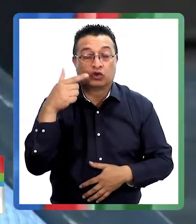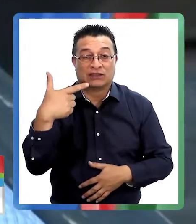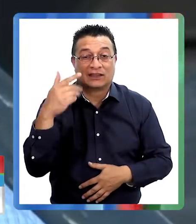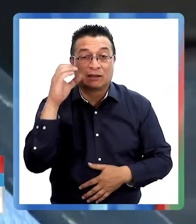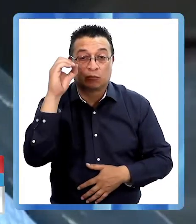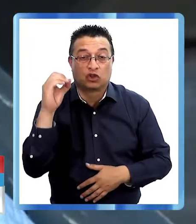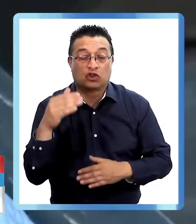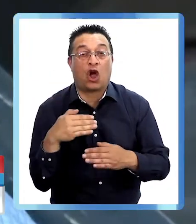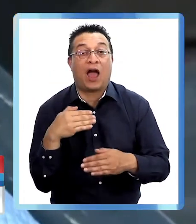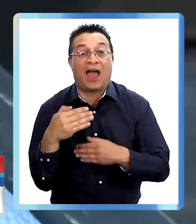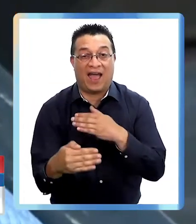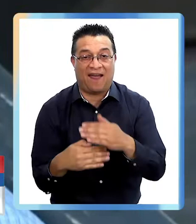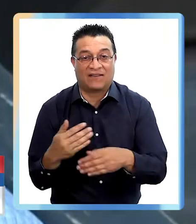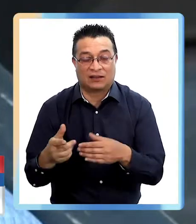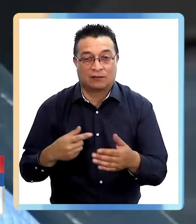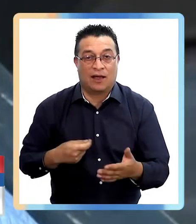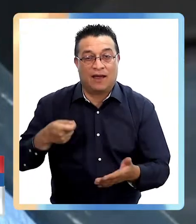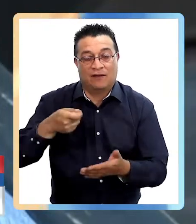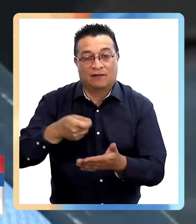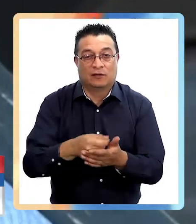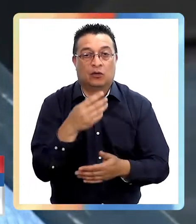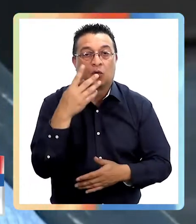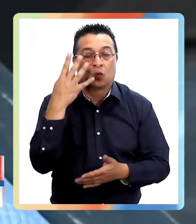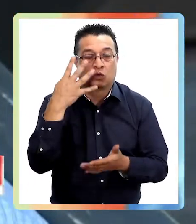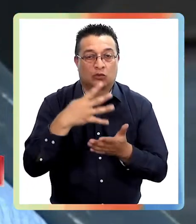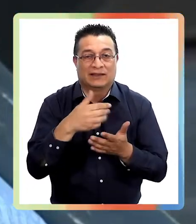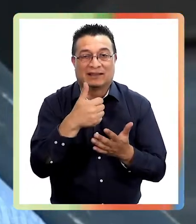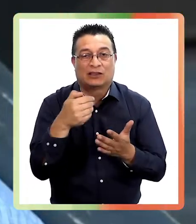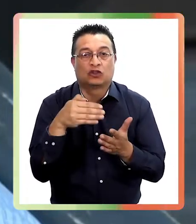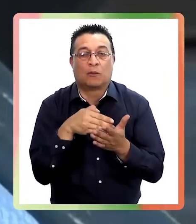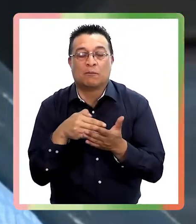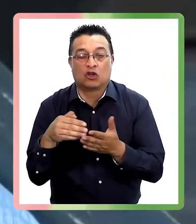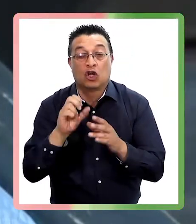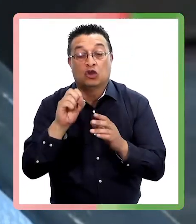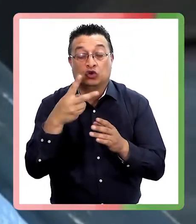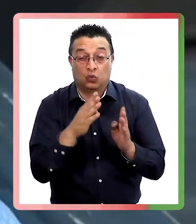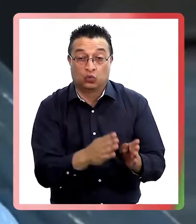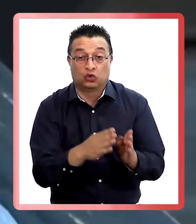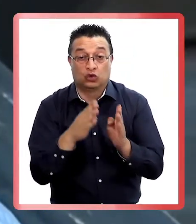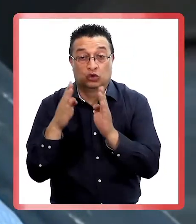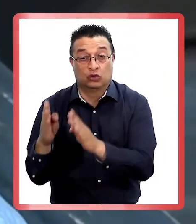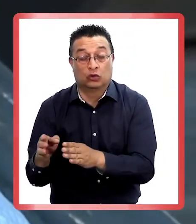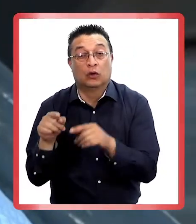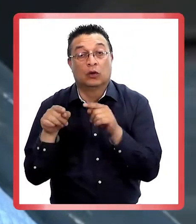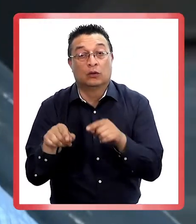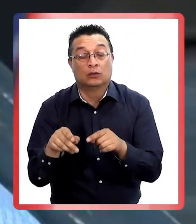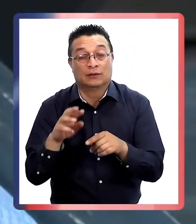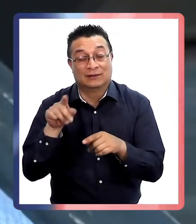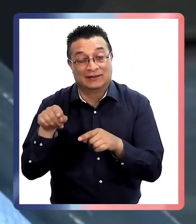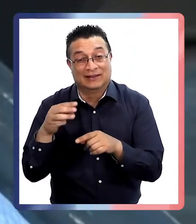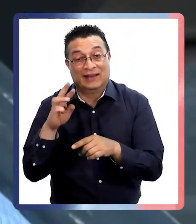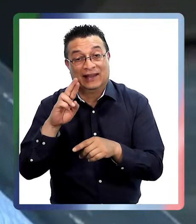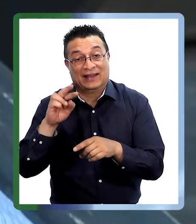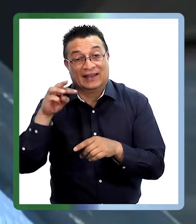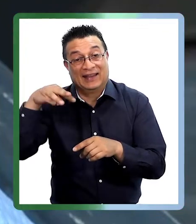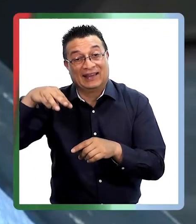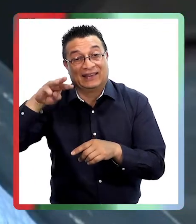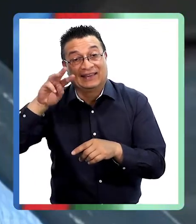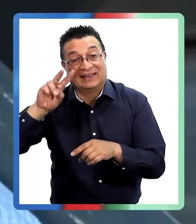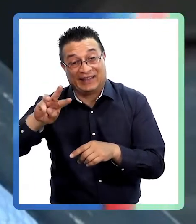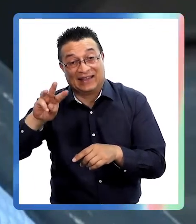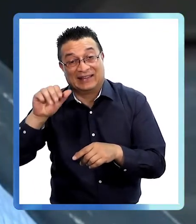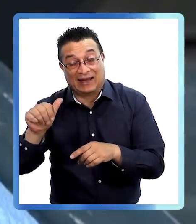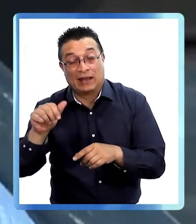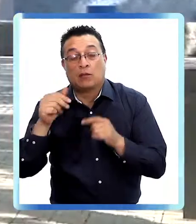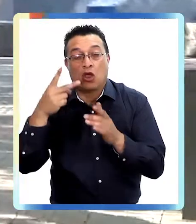avance y que es una inversión de 4.660 millones de pesos. Y el segundo tramo, que es del 21 al 36, que cuenta con una